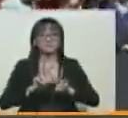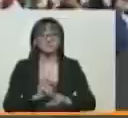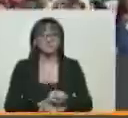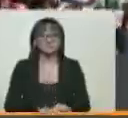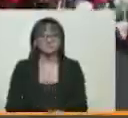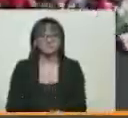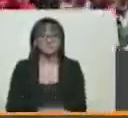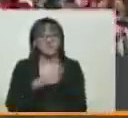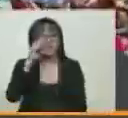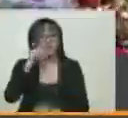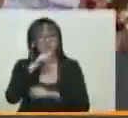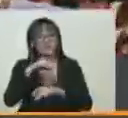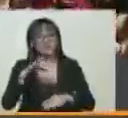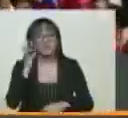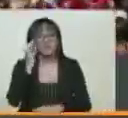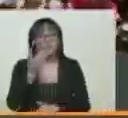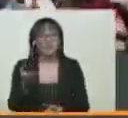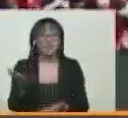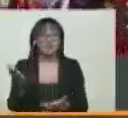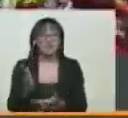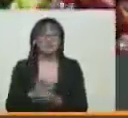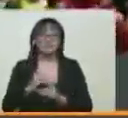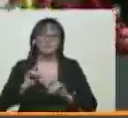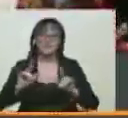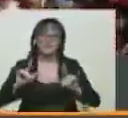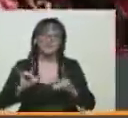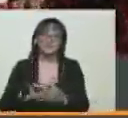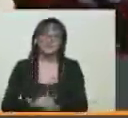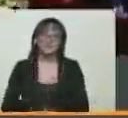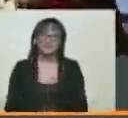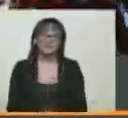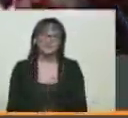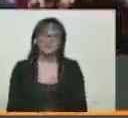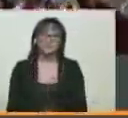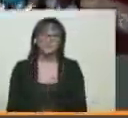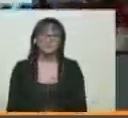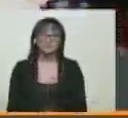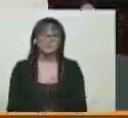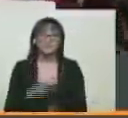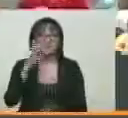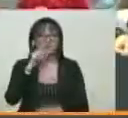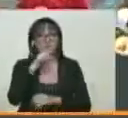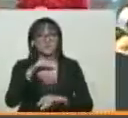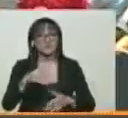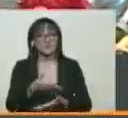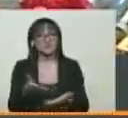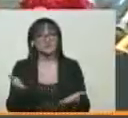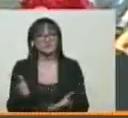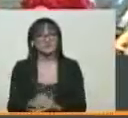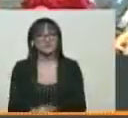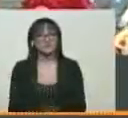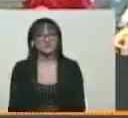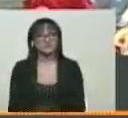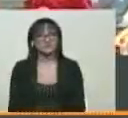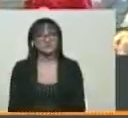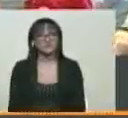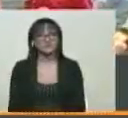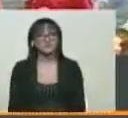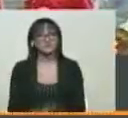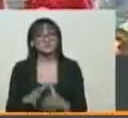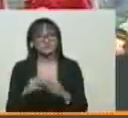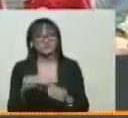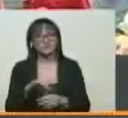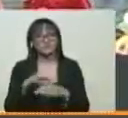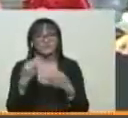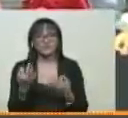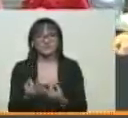Que Dios te bendiga, mujer. Yo te amo también. Que Dios te bendiga a ti y a toda tu